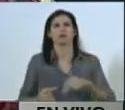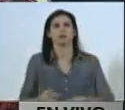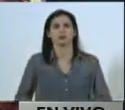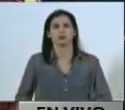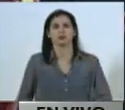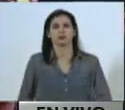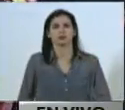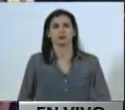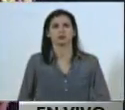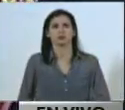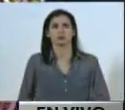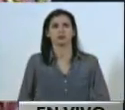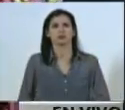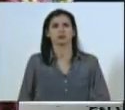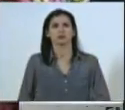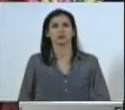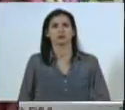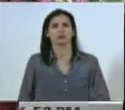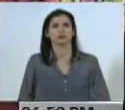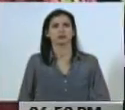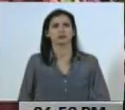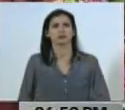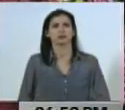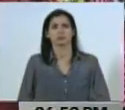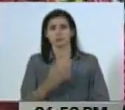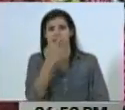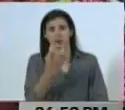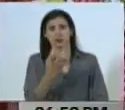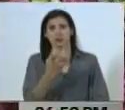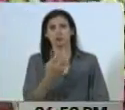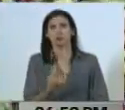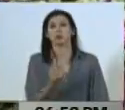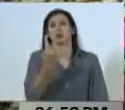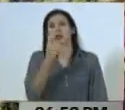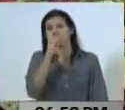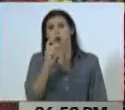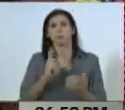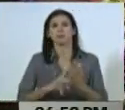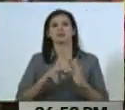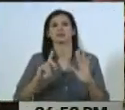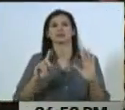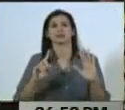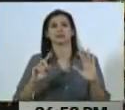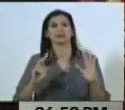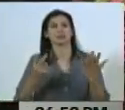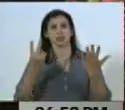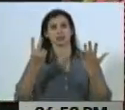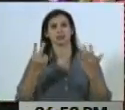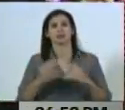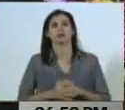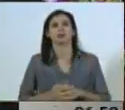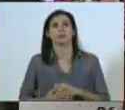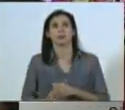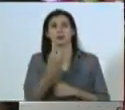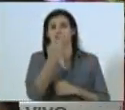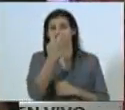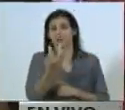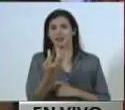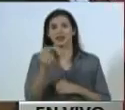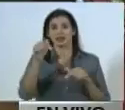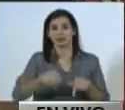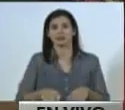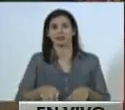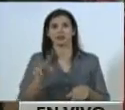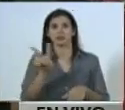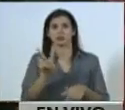el marco de esta visita que por primera vez en el año 2017, realiza el secretario general de la